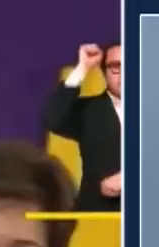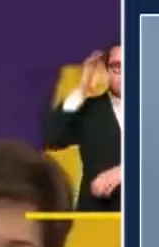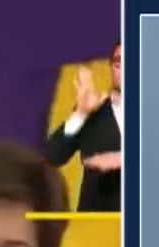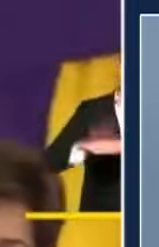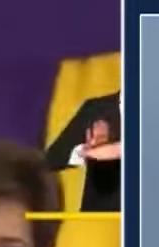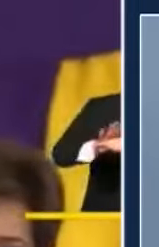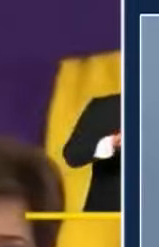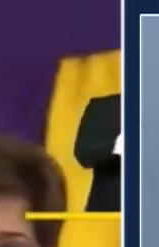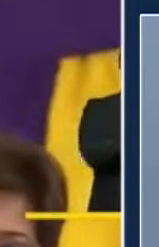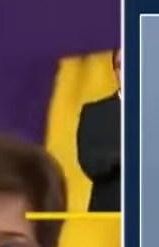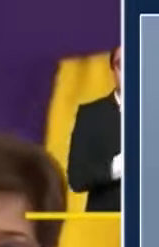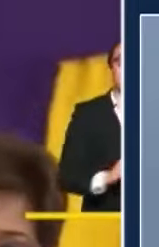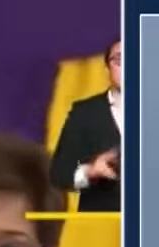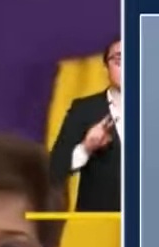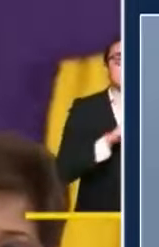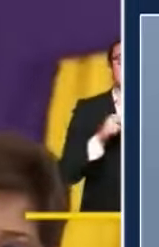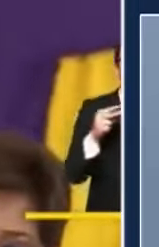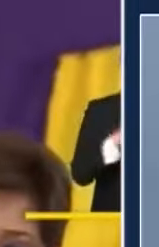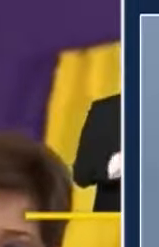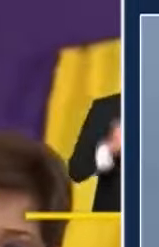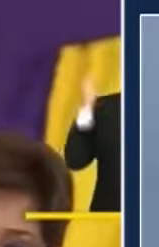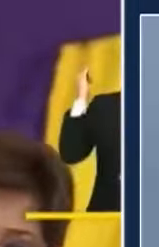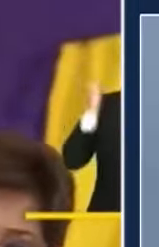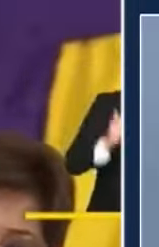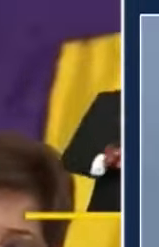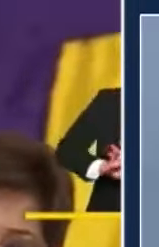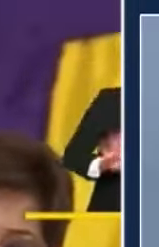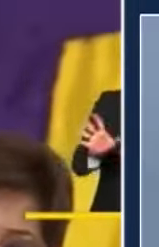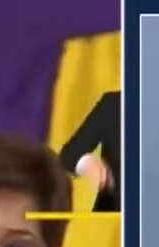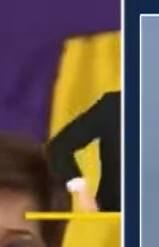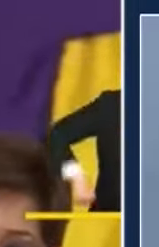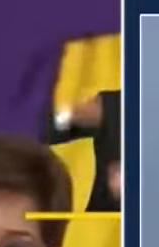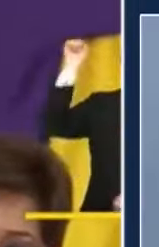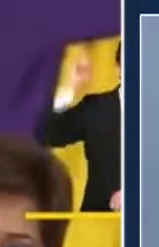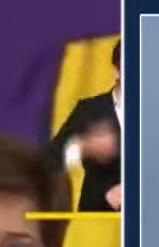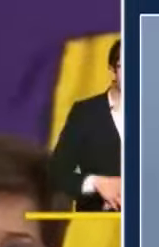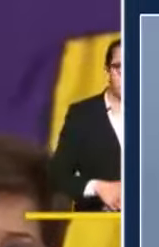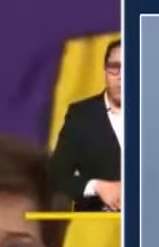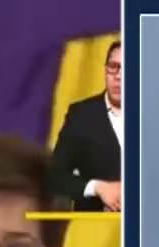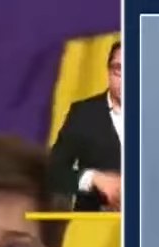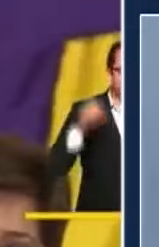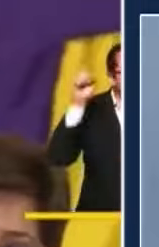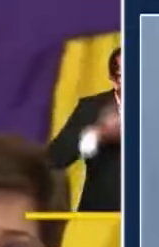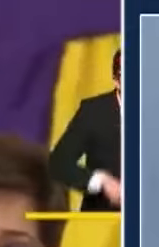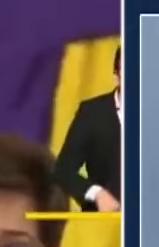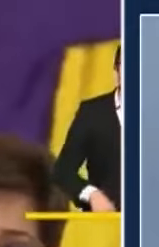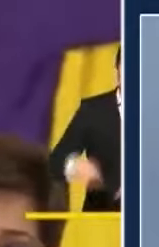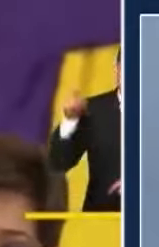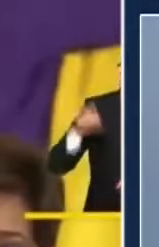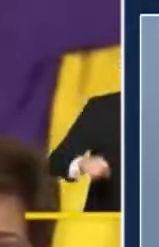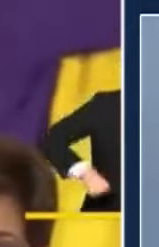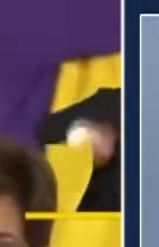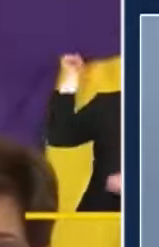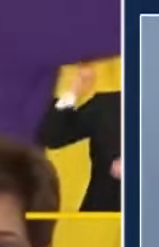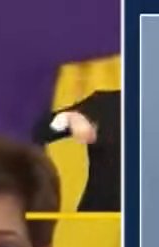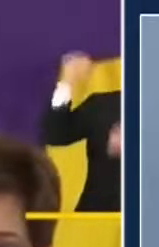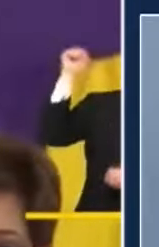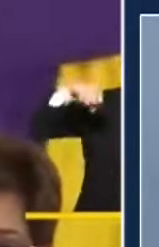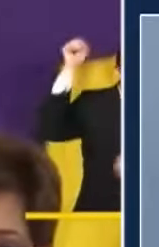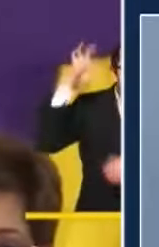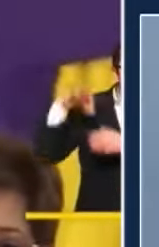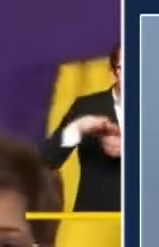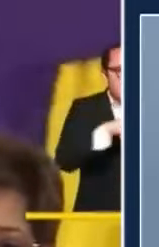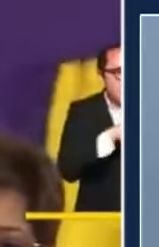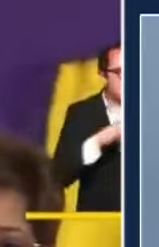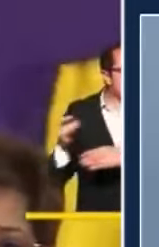torno a la corrupción del Estado, los colombianos podemos sentir tranquilidad en que esas reformas y ese espíritu de cambio que profesa el presidente en cada una de